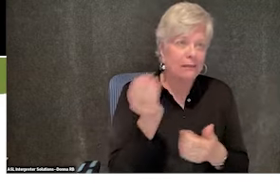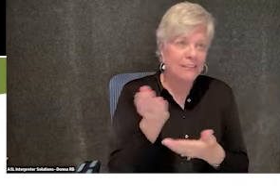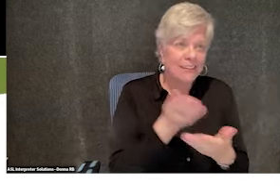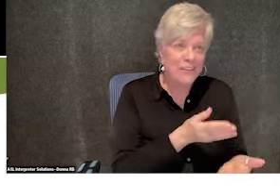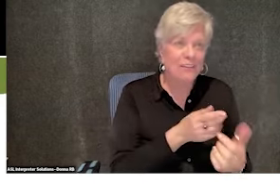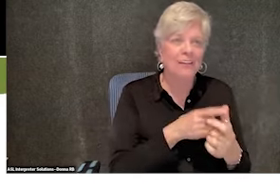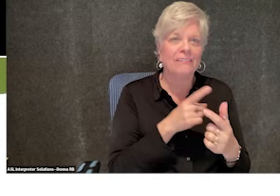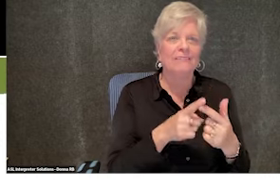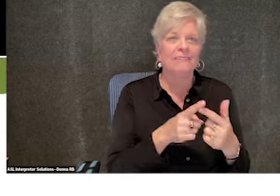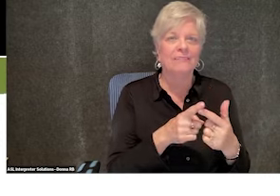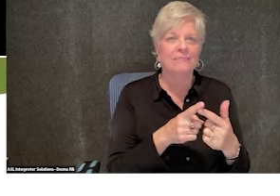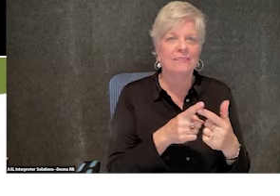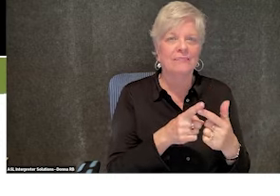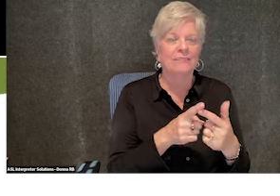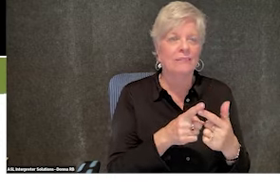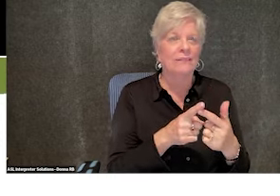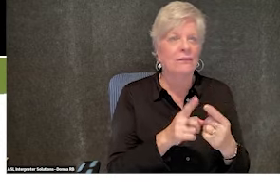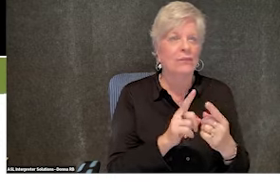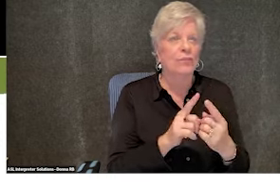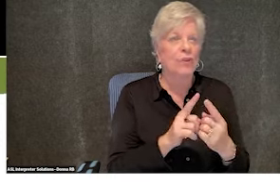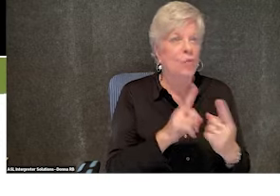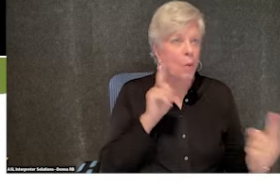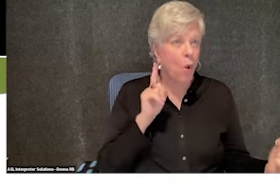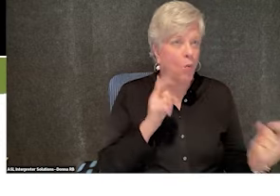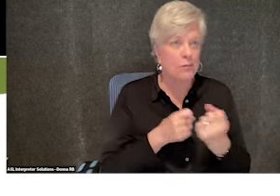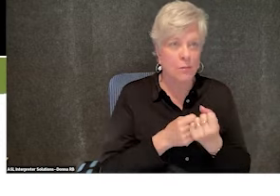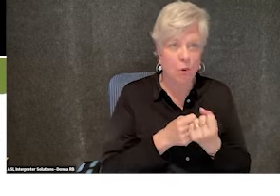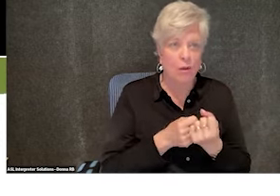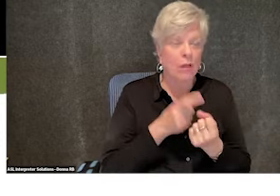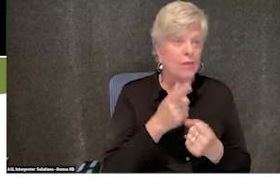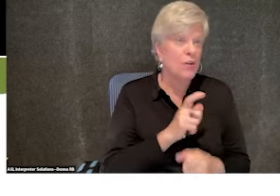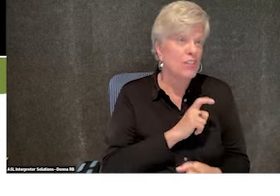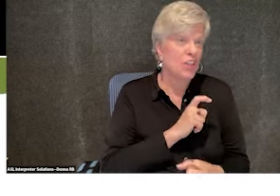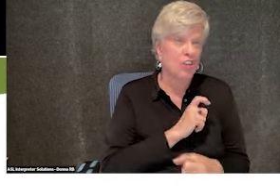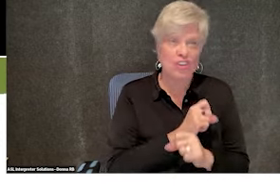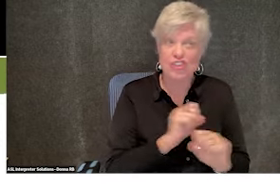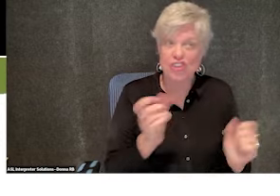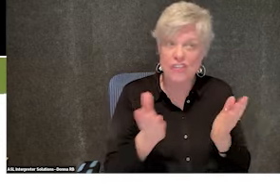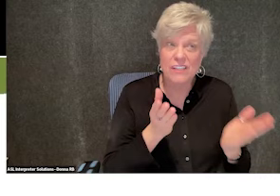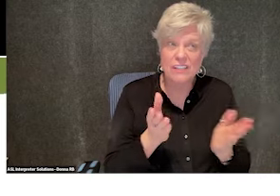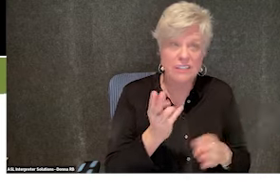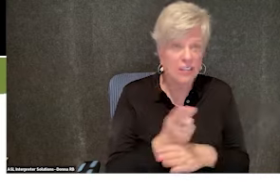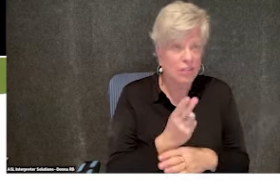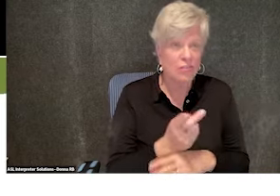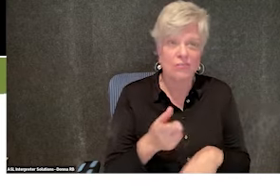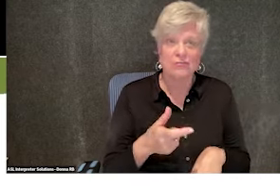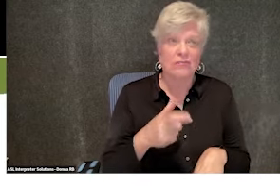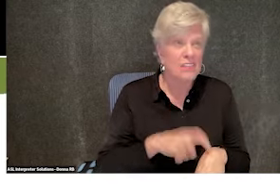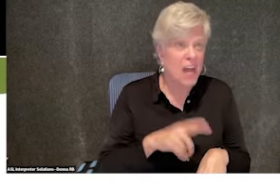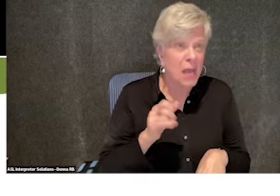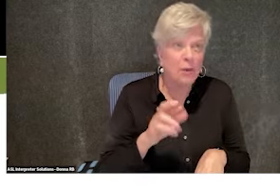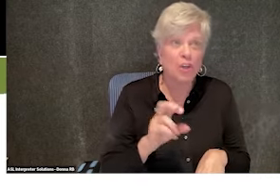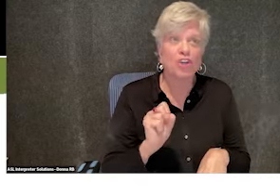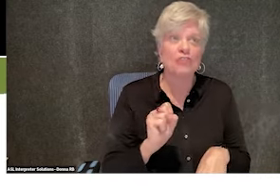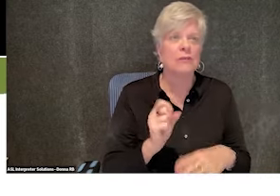cosas, acordatorios, alarmas para tomar medicina, cosas que le ayudan a navegar, lo que